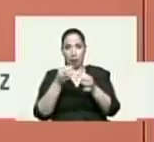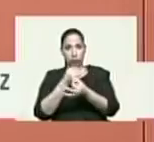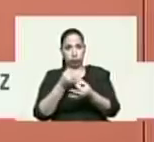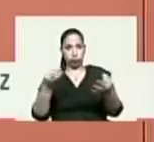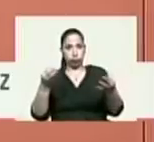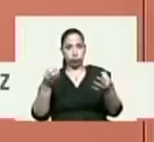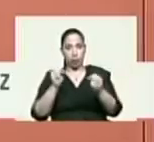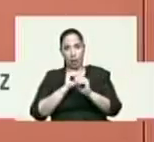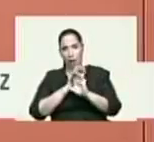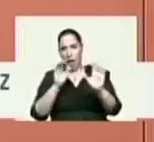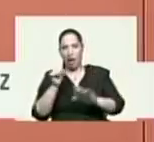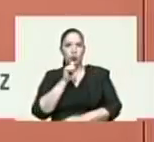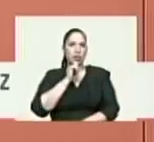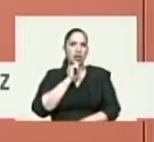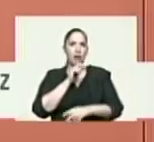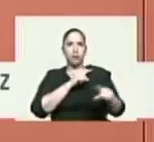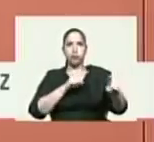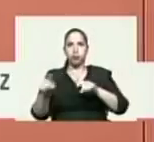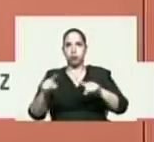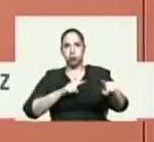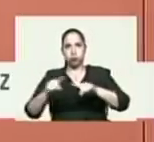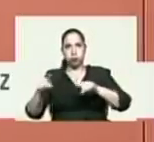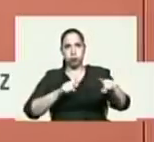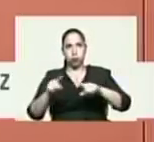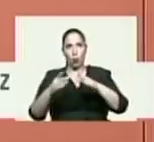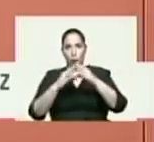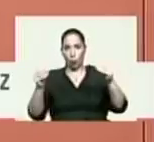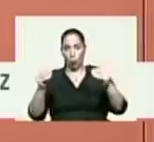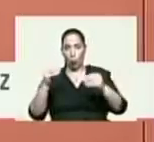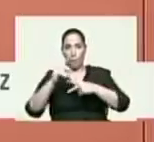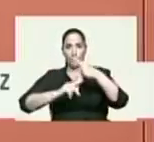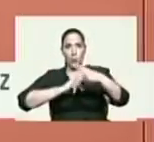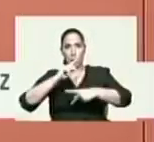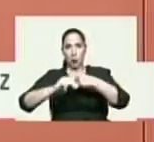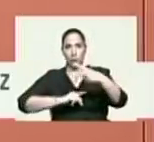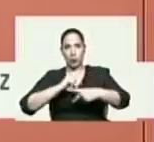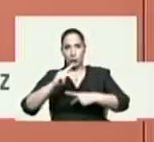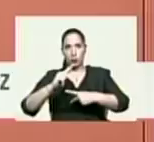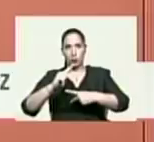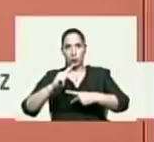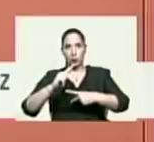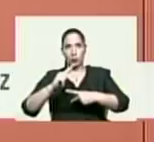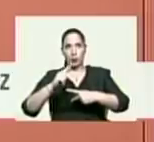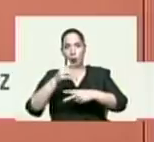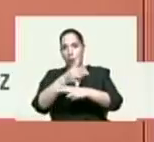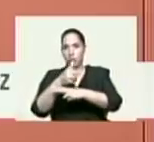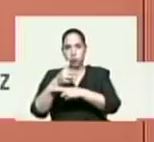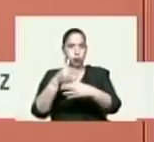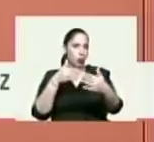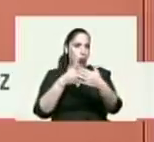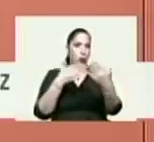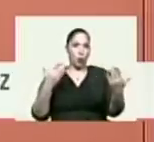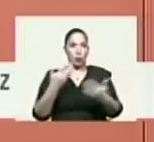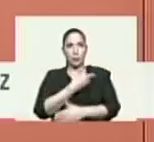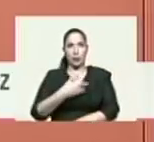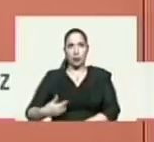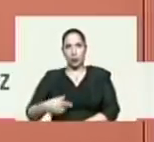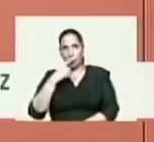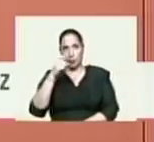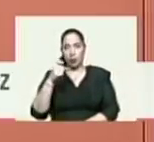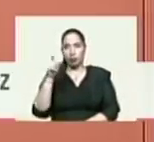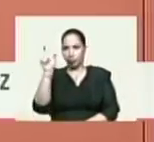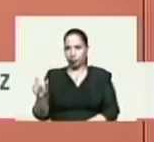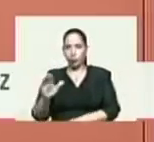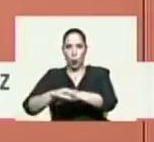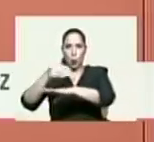que quien dirigió todo el proceso del magnicidio en grado de frustración fue el